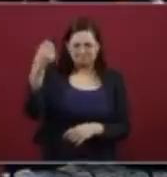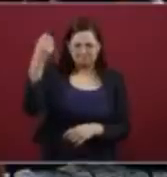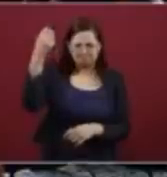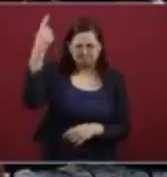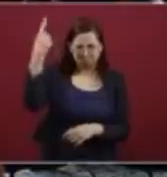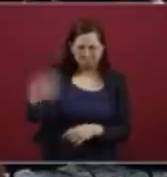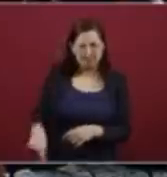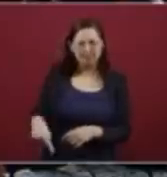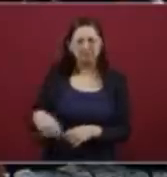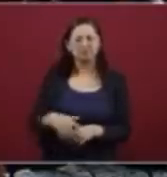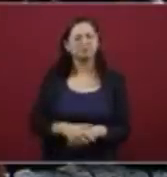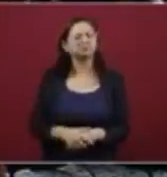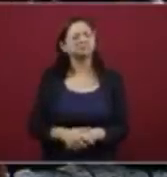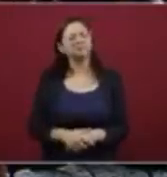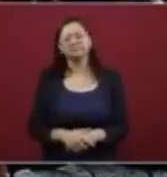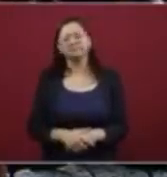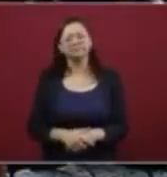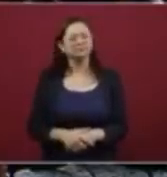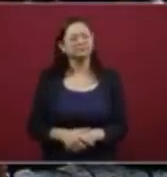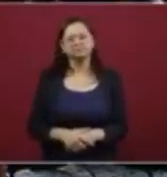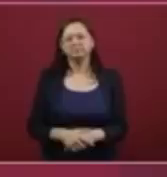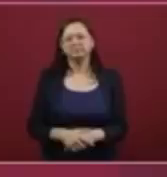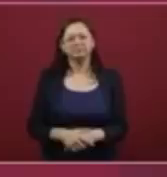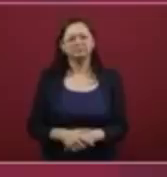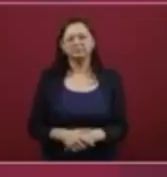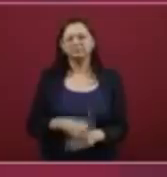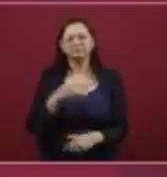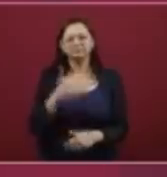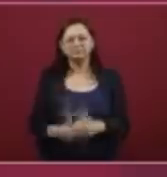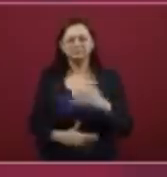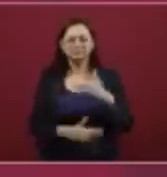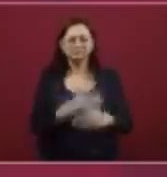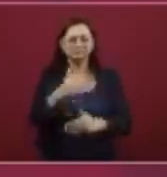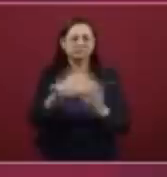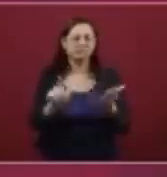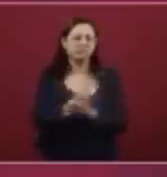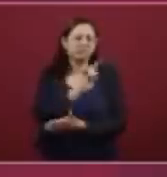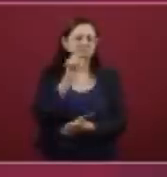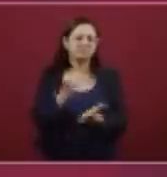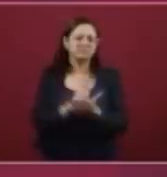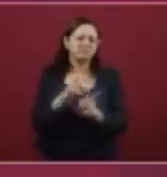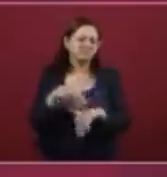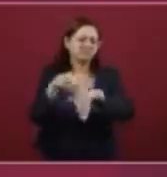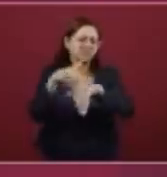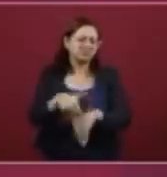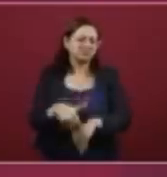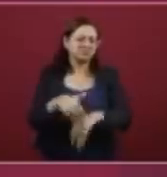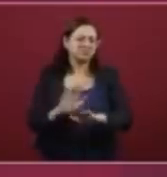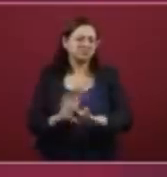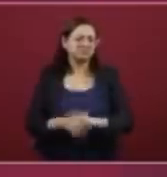No, es un procedimiento legal y